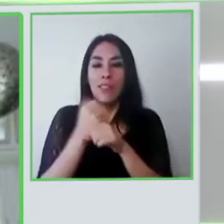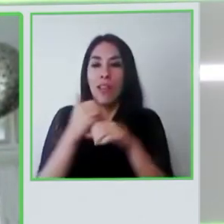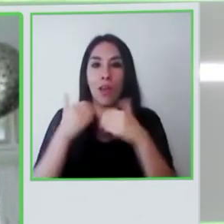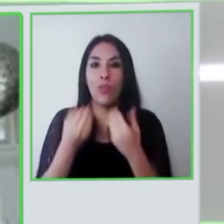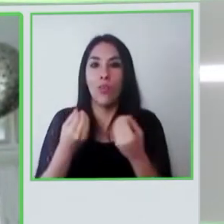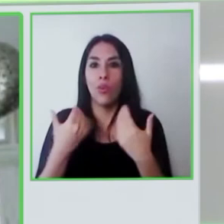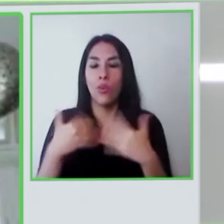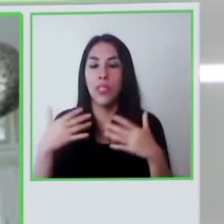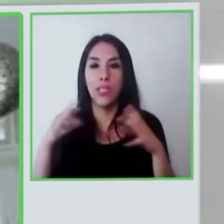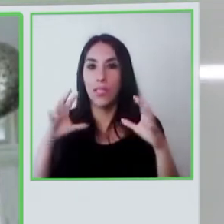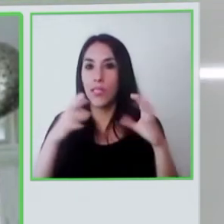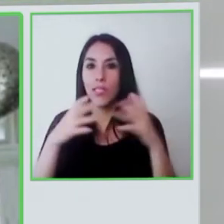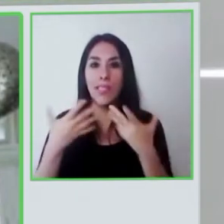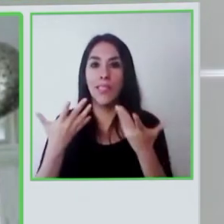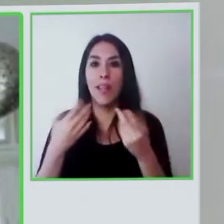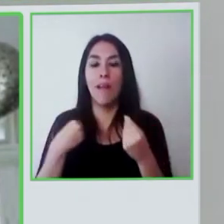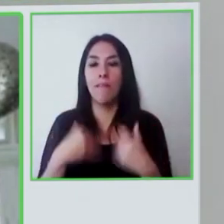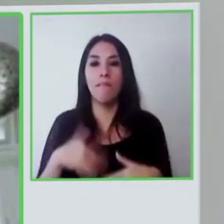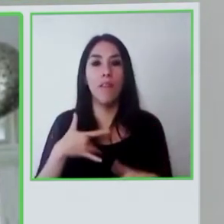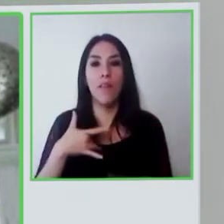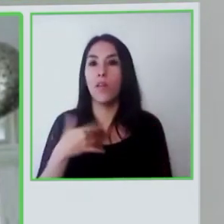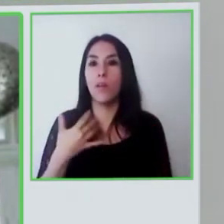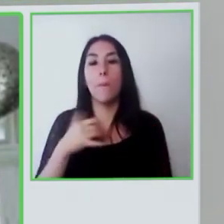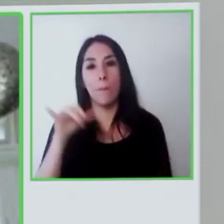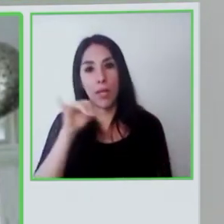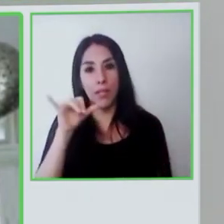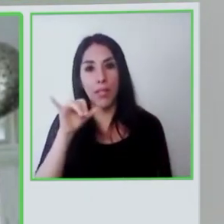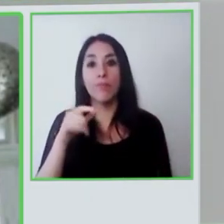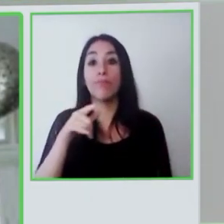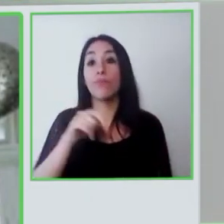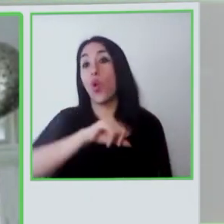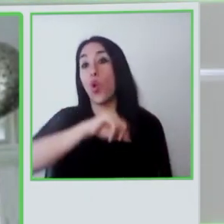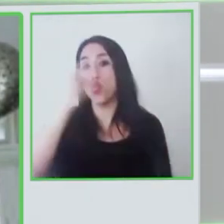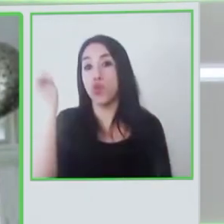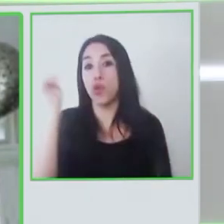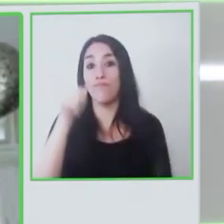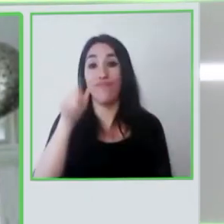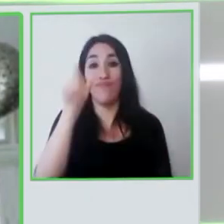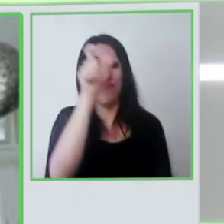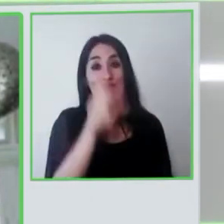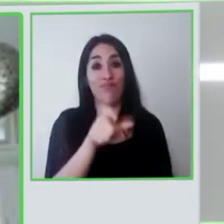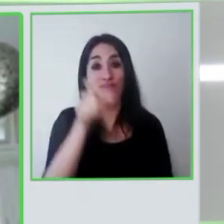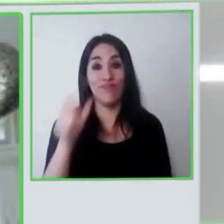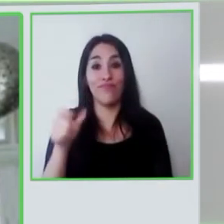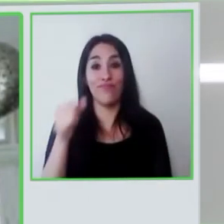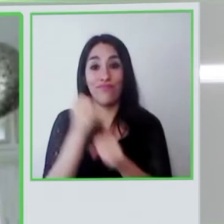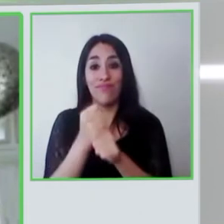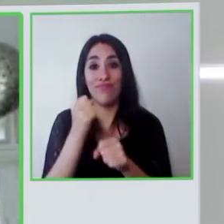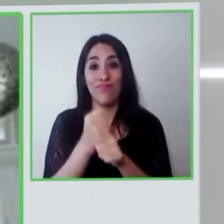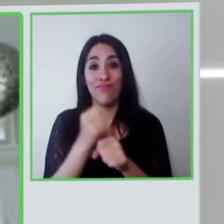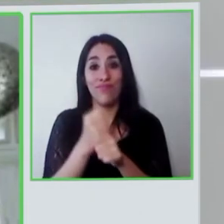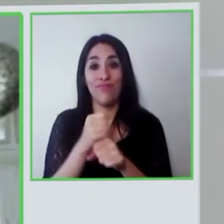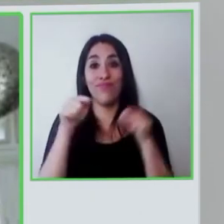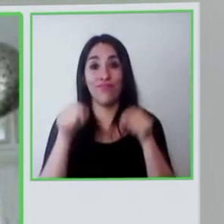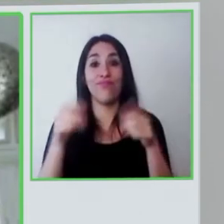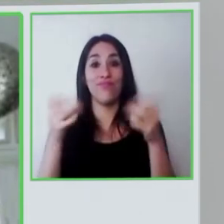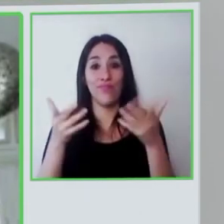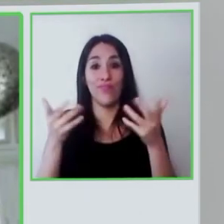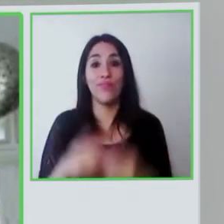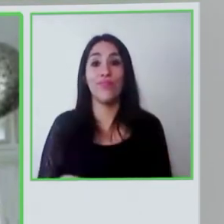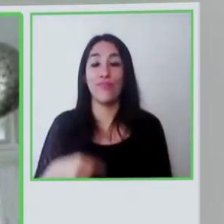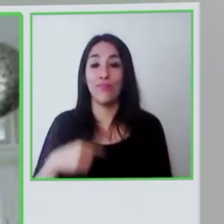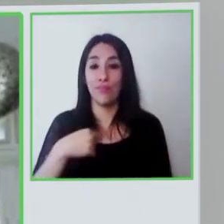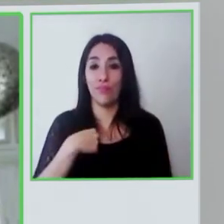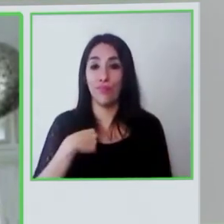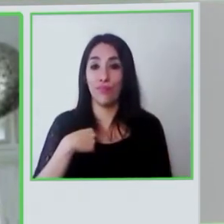algunas de las de las pistas que ellos buscan pueden tener que ver con tener un sitio una persona